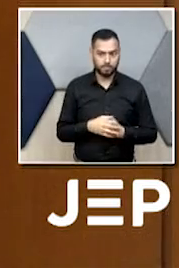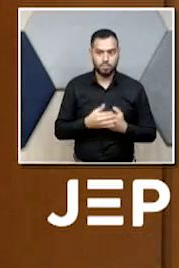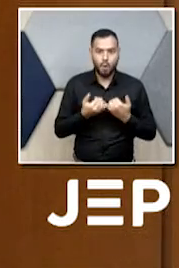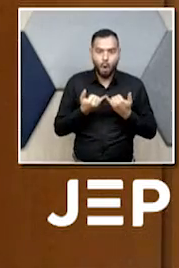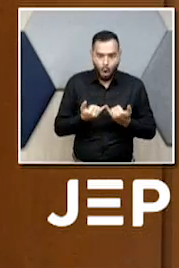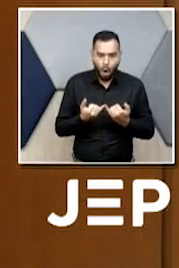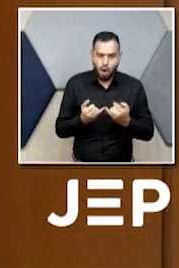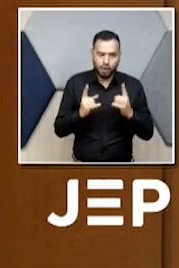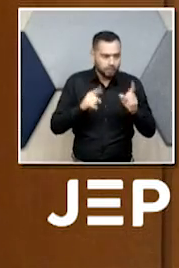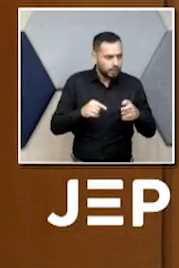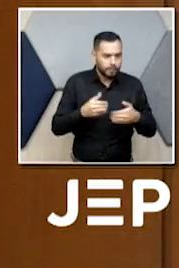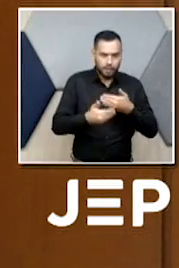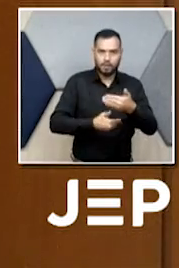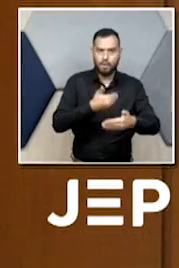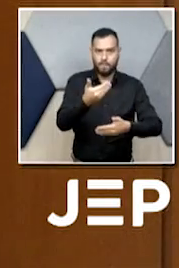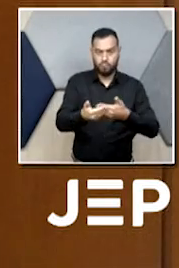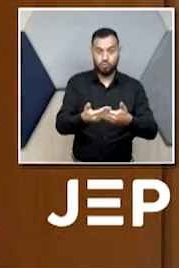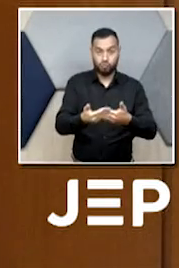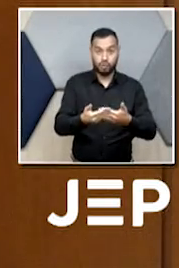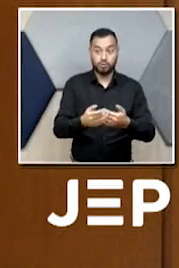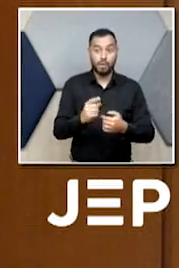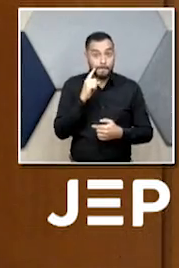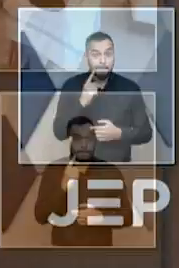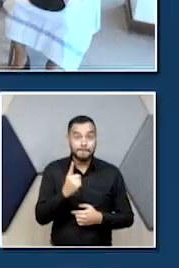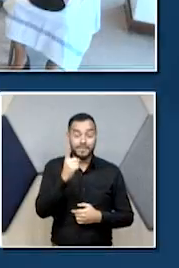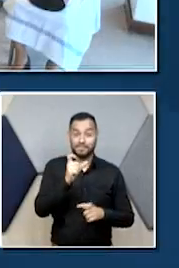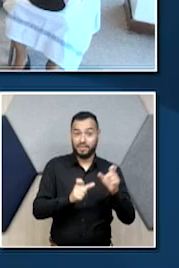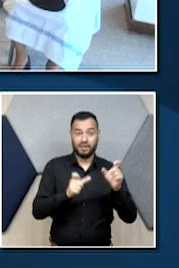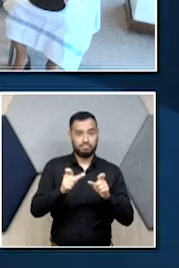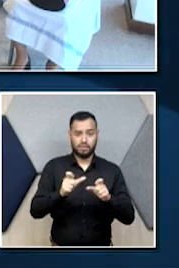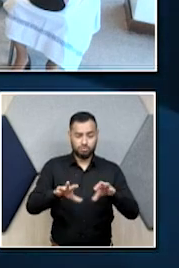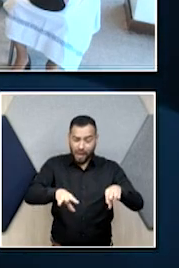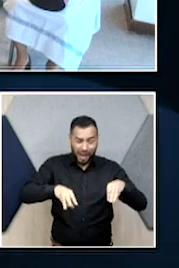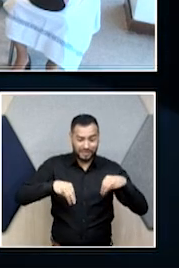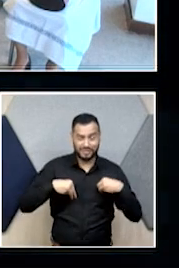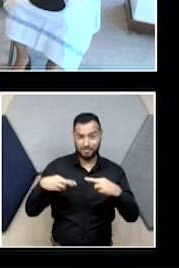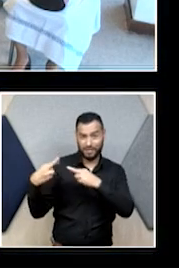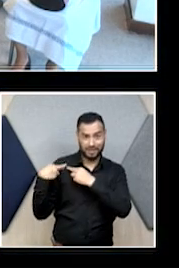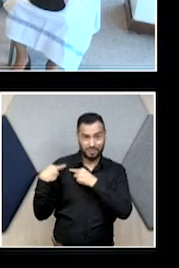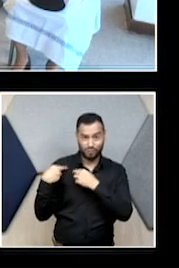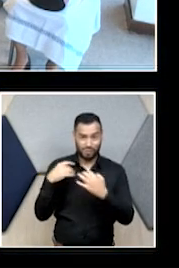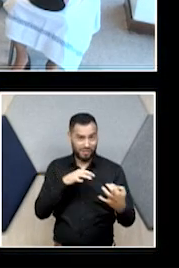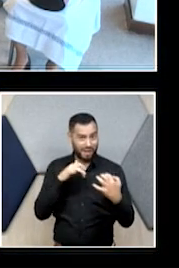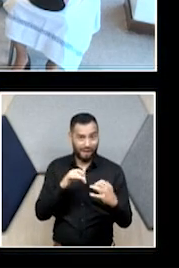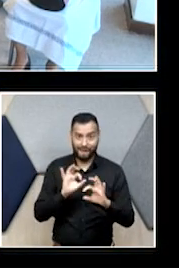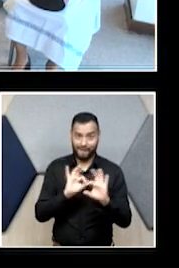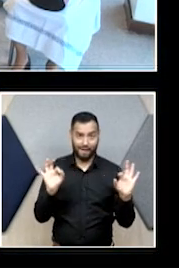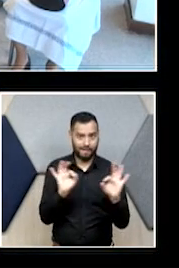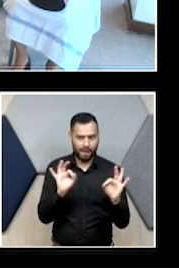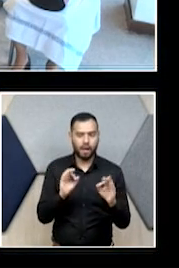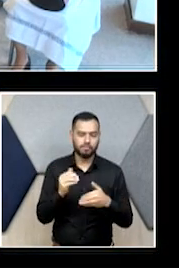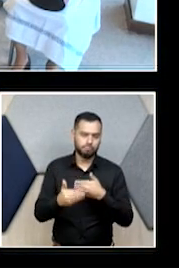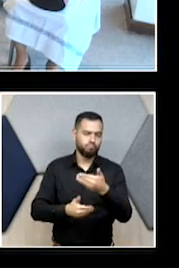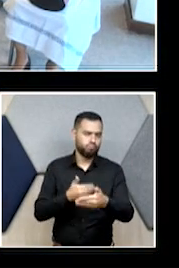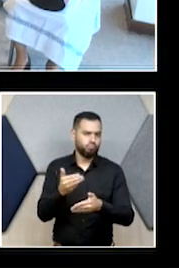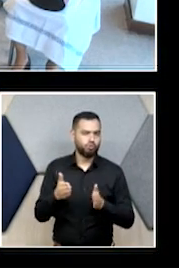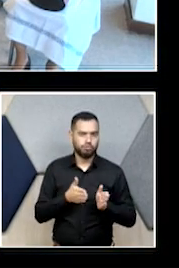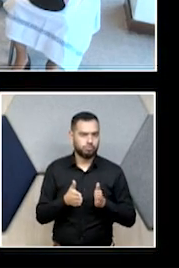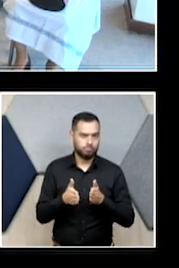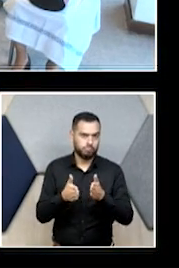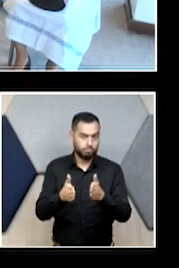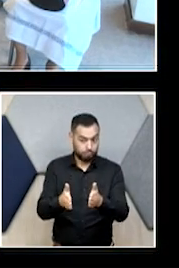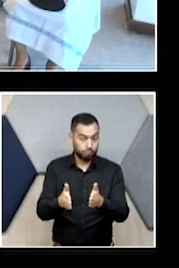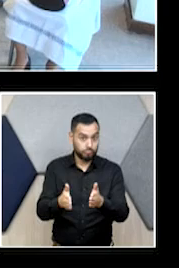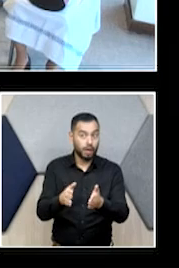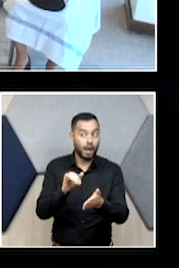primeras personas que no han reconocido responsabilidad entran en ese camino y es previsible también que muy